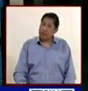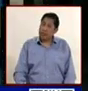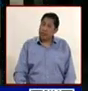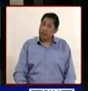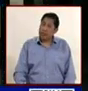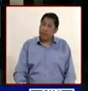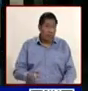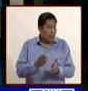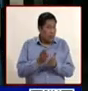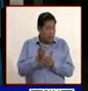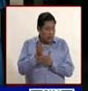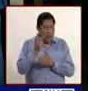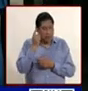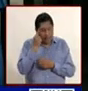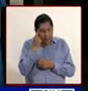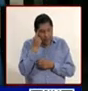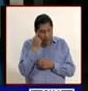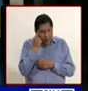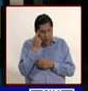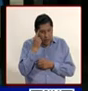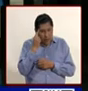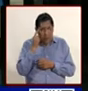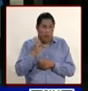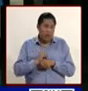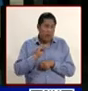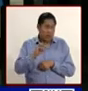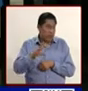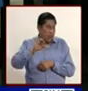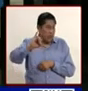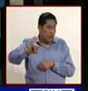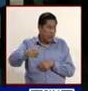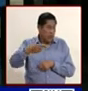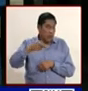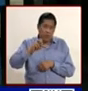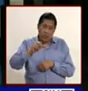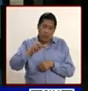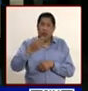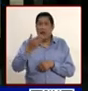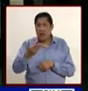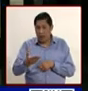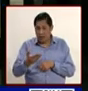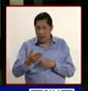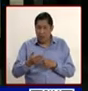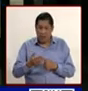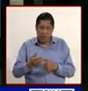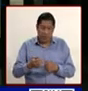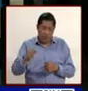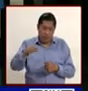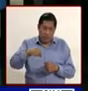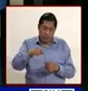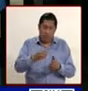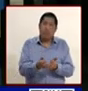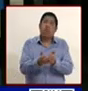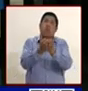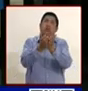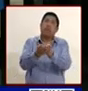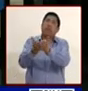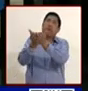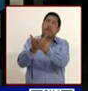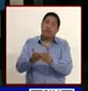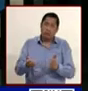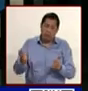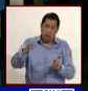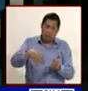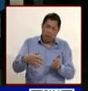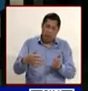Ahora hay que ser honestos con algo, te voy a decir algo, John. Normalmente tú ves que hay ofrendas a la Pachamama, pero en ollitas donde